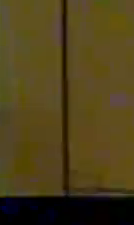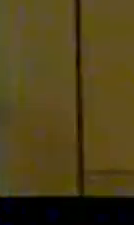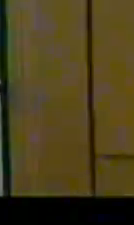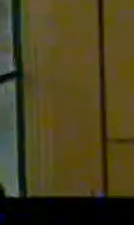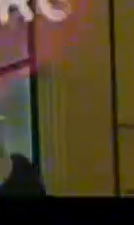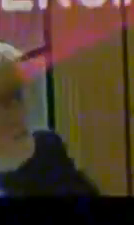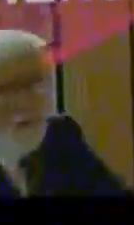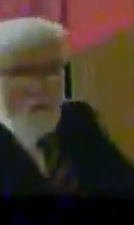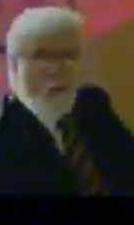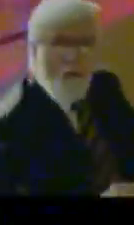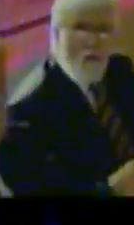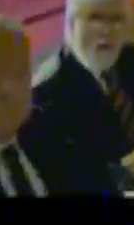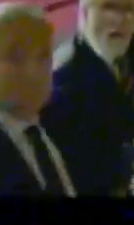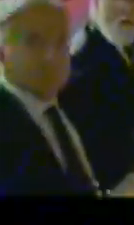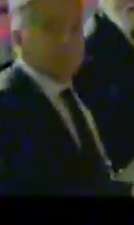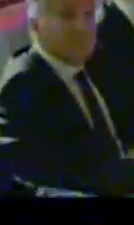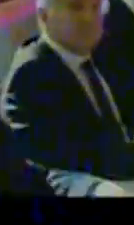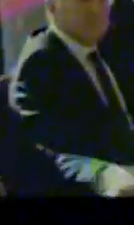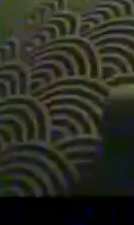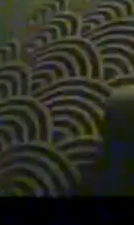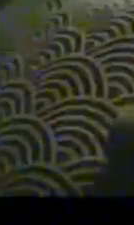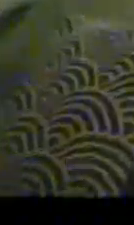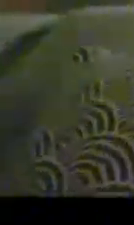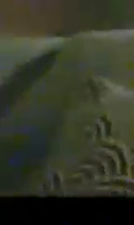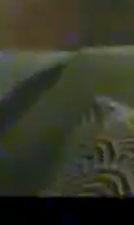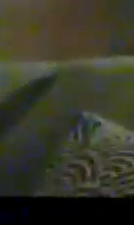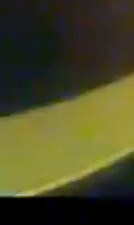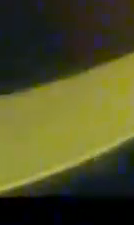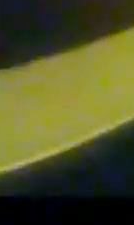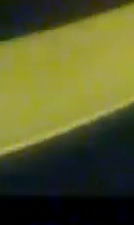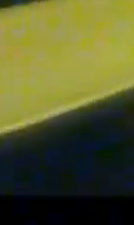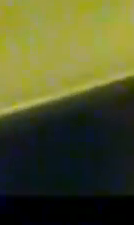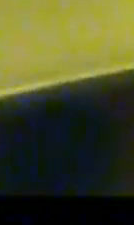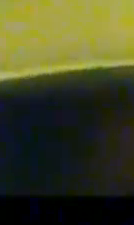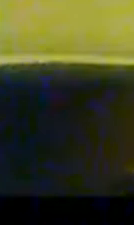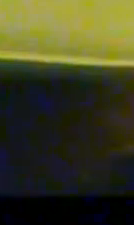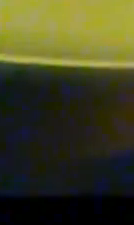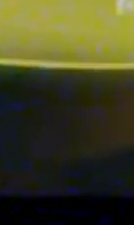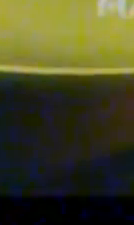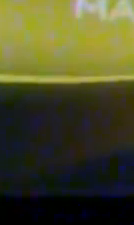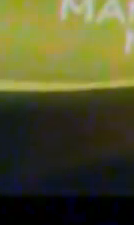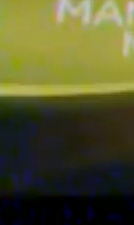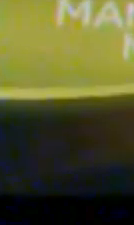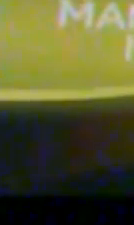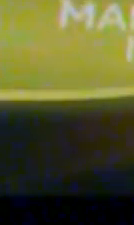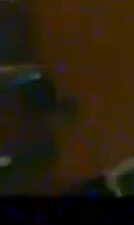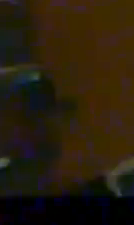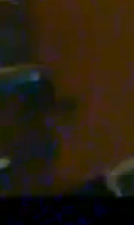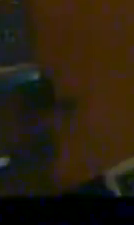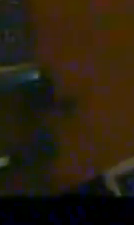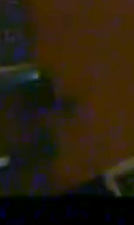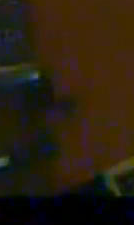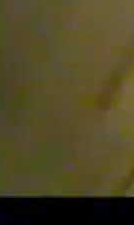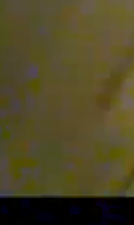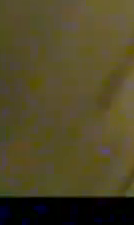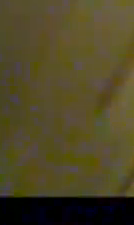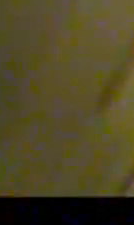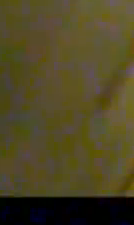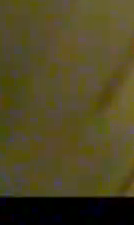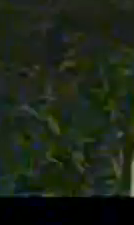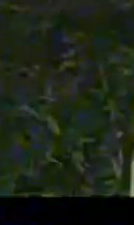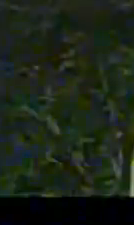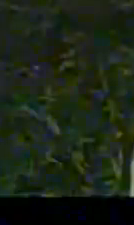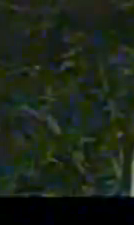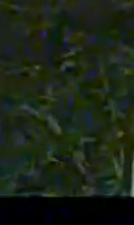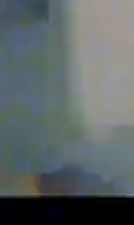Movimientos que inspiran. Movimientos que sacan lo mejor de ti. Pero ese ritmo te recuerda que debes cuidar de ti y